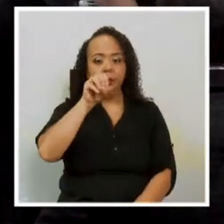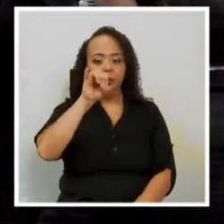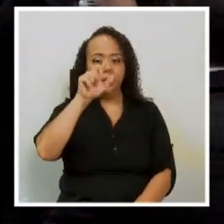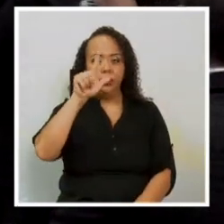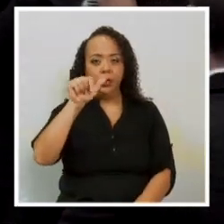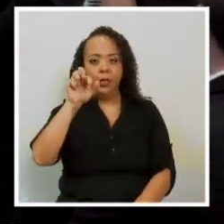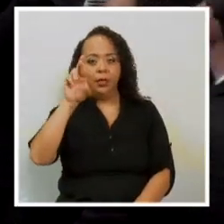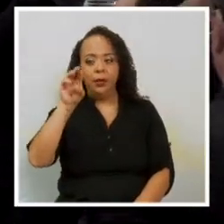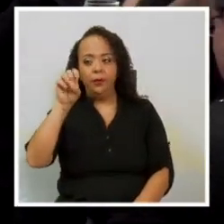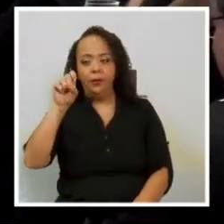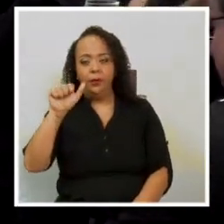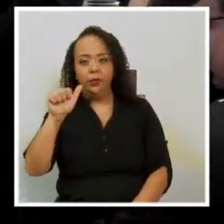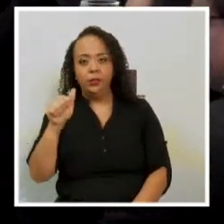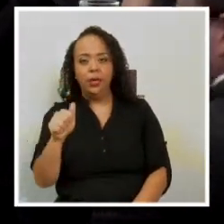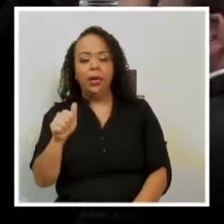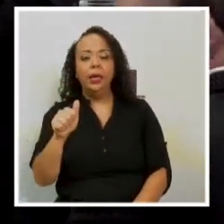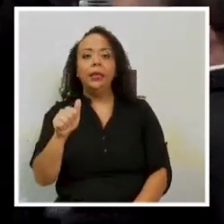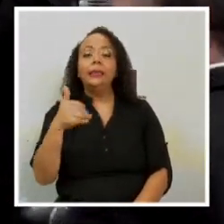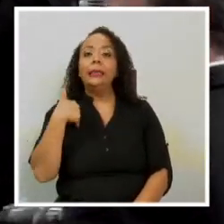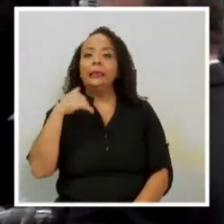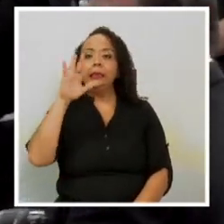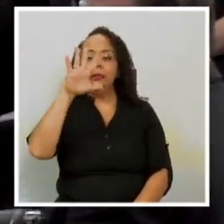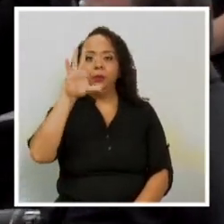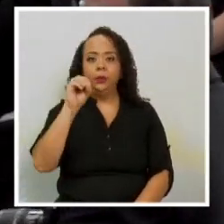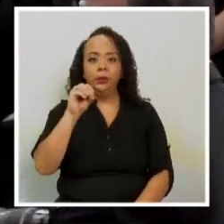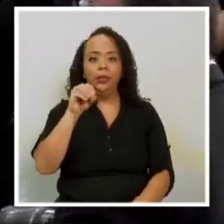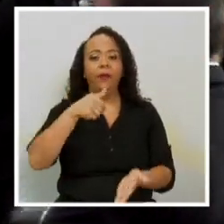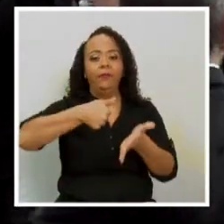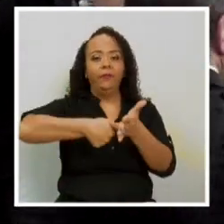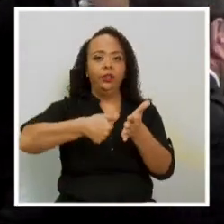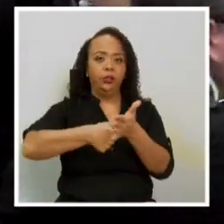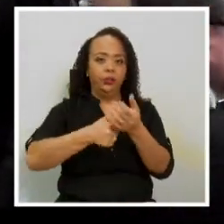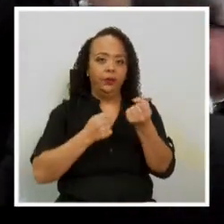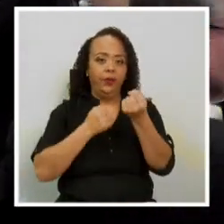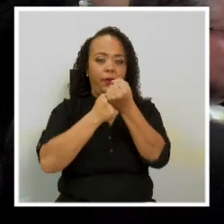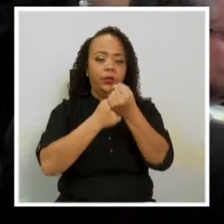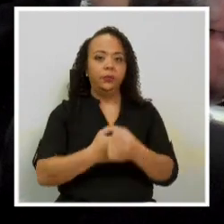Bolio Pacheco queda con 50 votos a su favor.